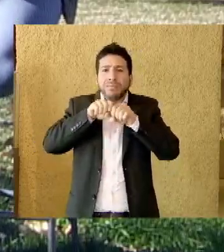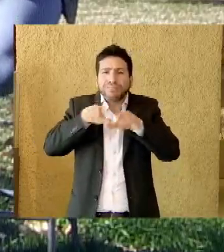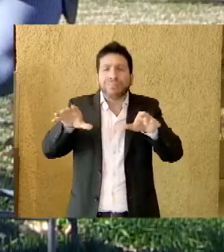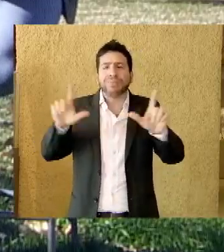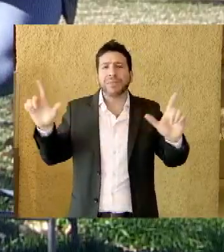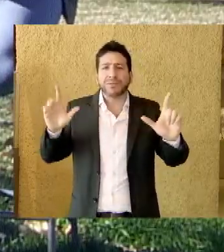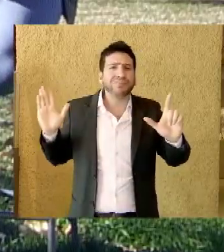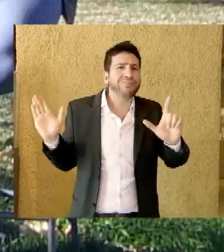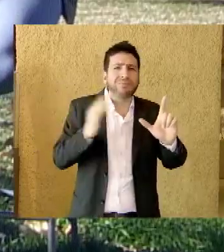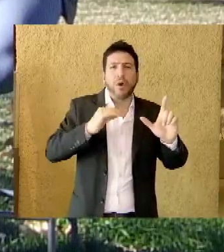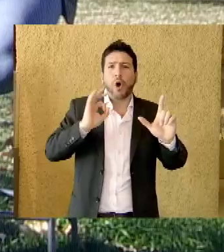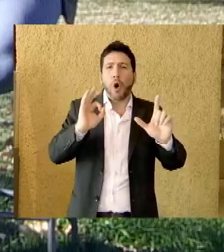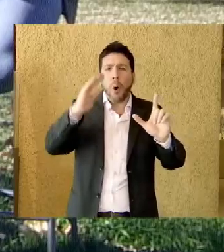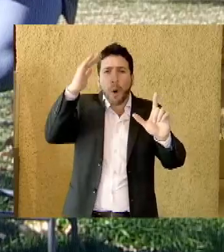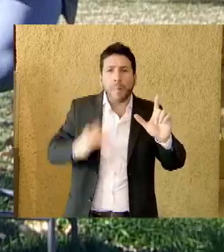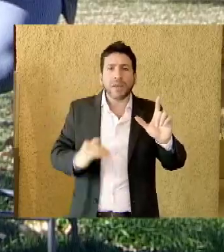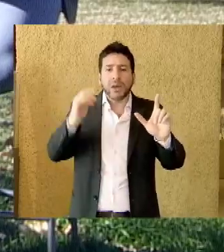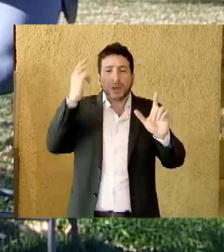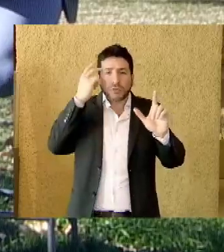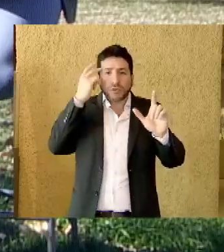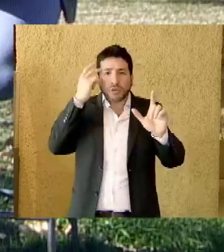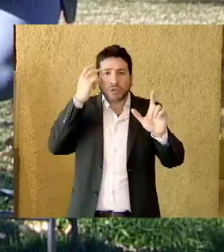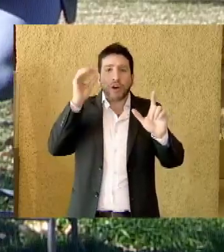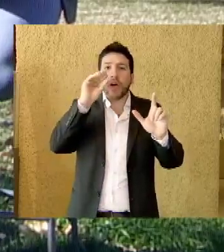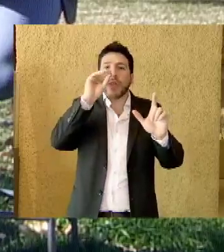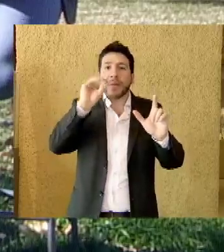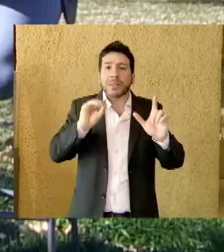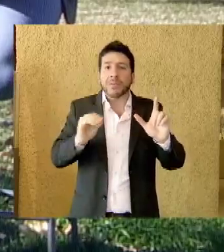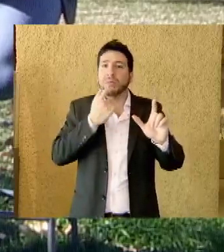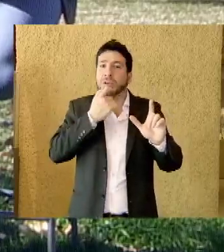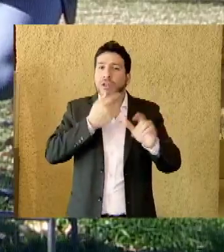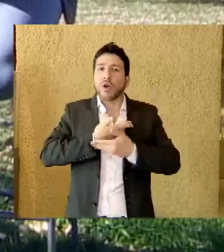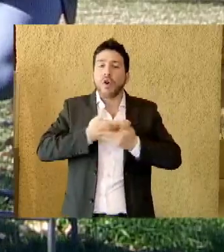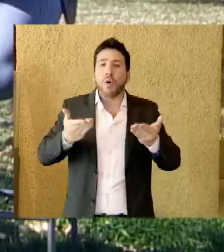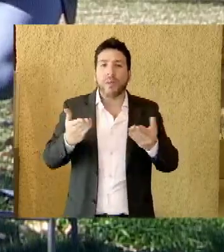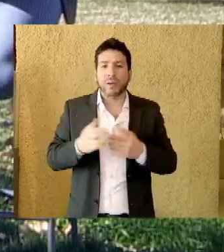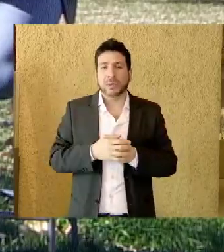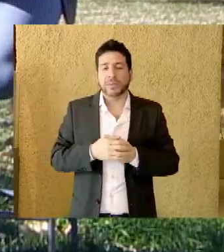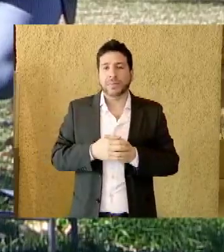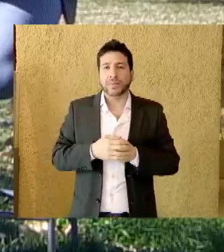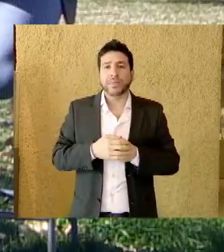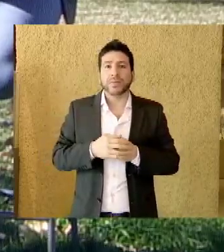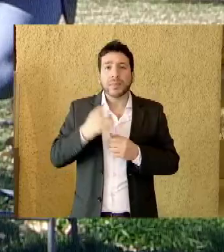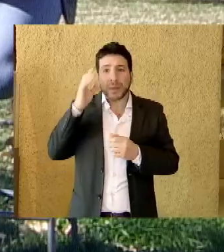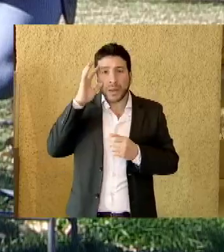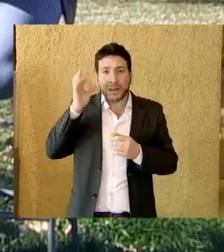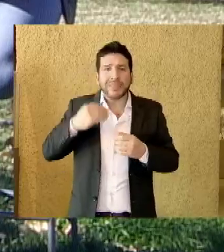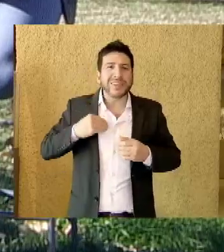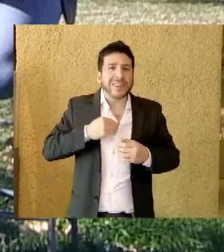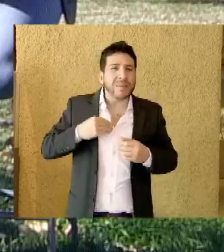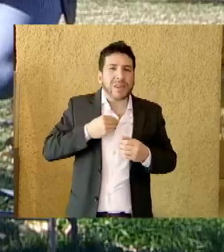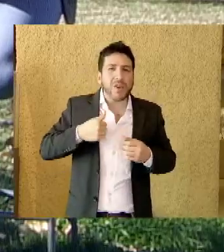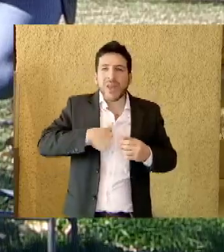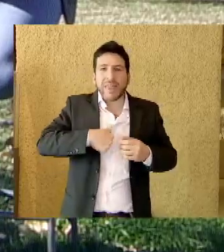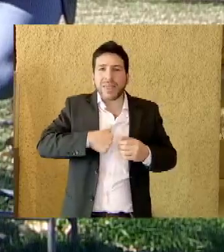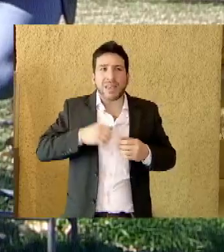de todos los departamentos, de los 18, para compartir con ustedes. Bueno, exactamente. Créannos que se van a sentir identificados a lo largo de toda esta transmisión, porque